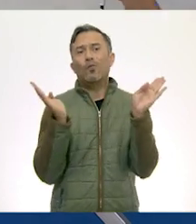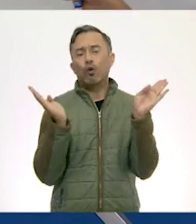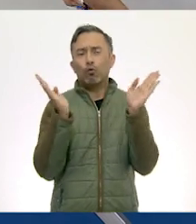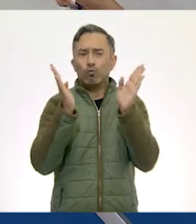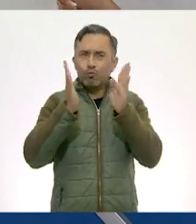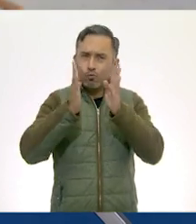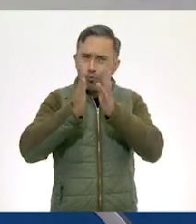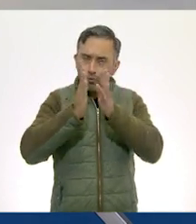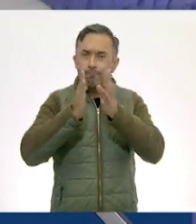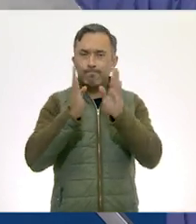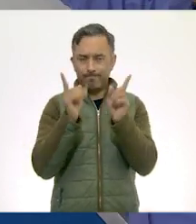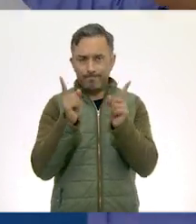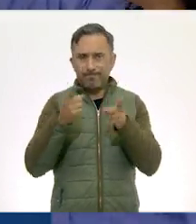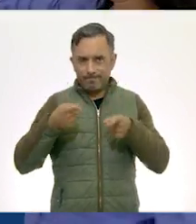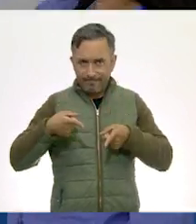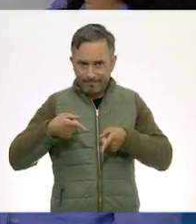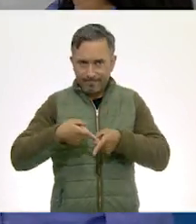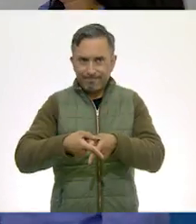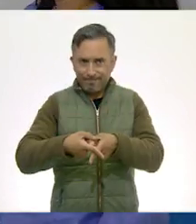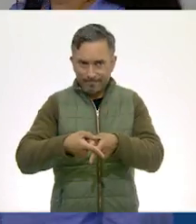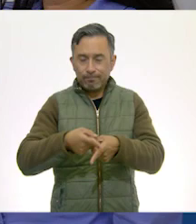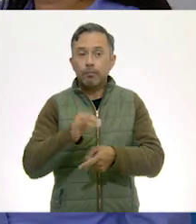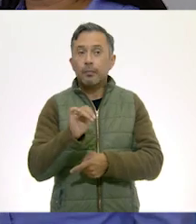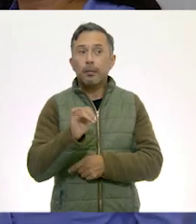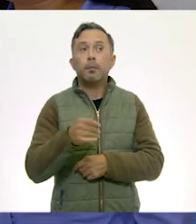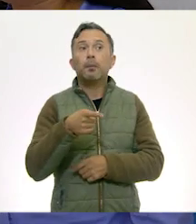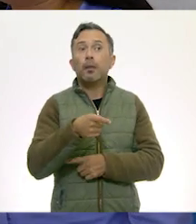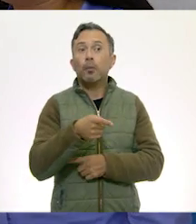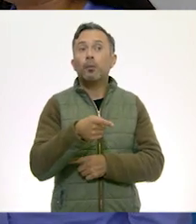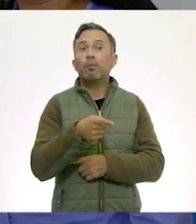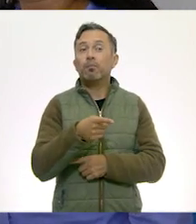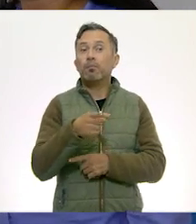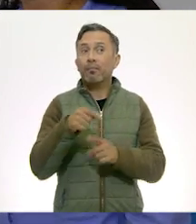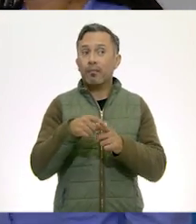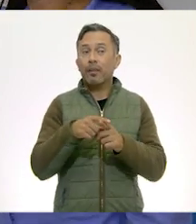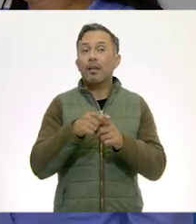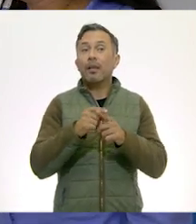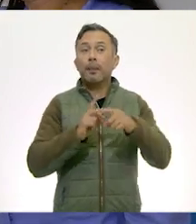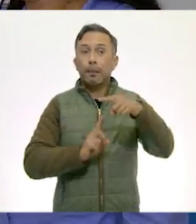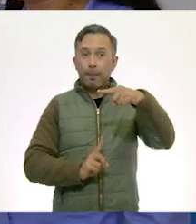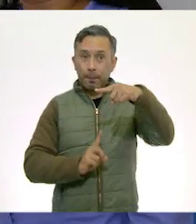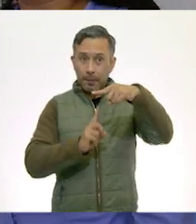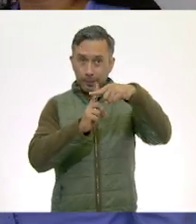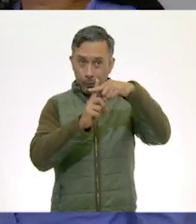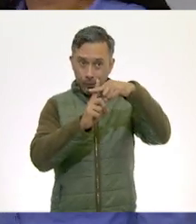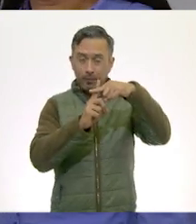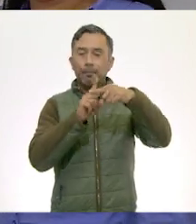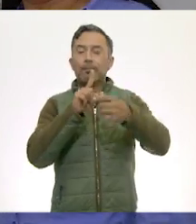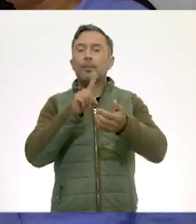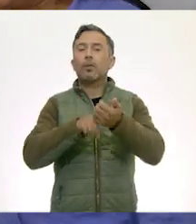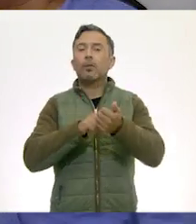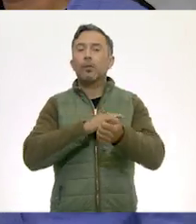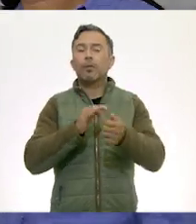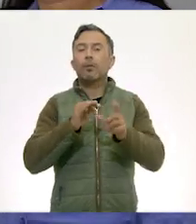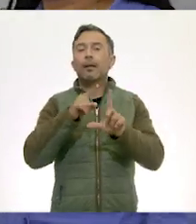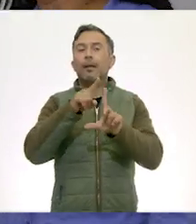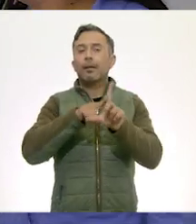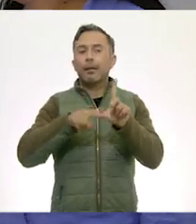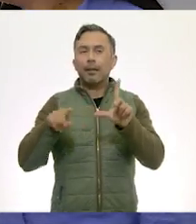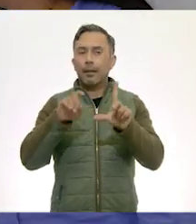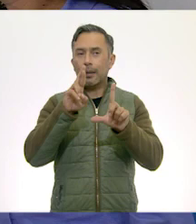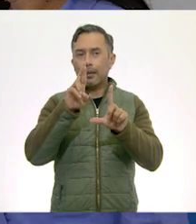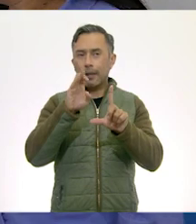pero específicamente en las rectas secantes perpendiculares se forman ángulos rectos